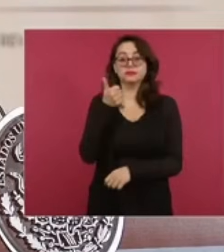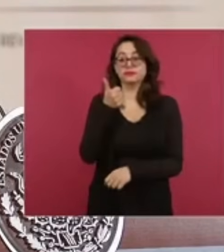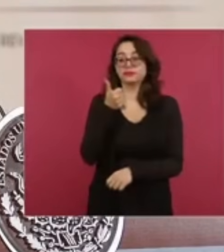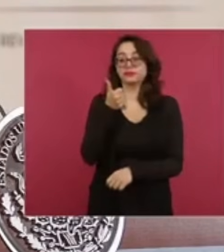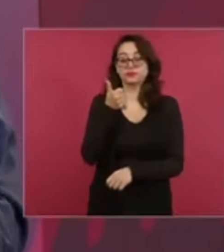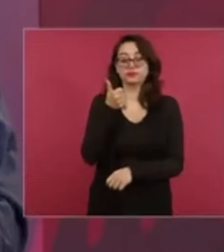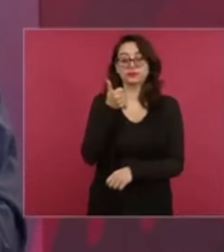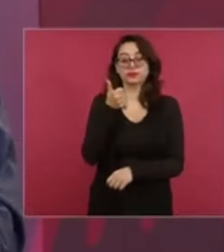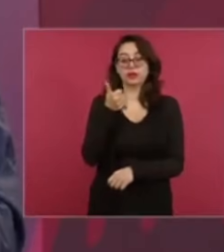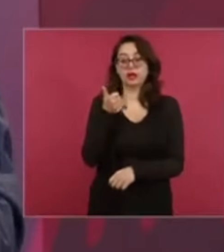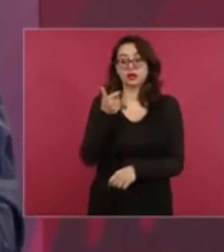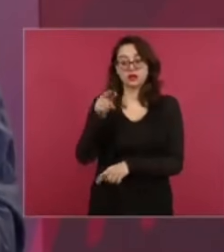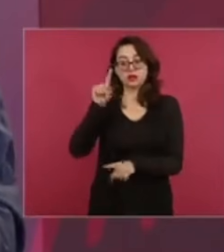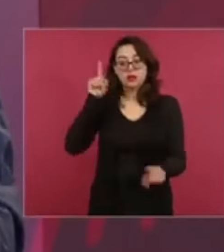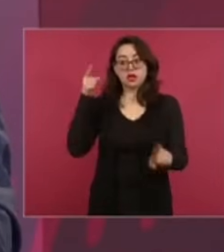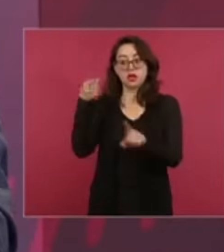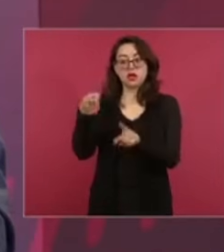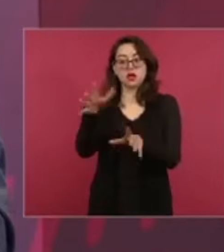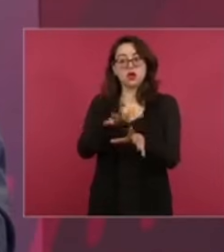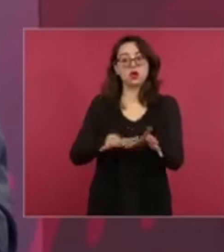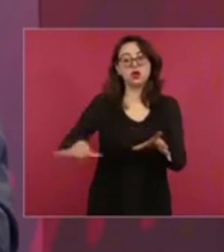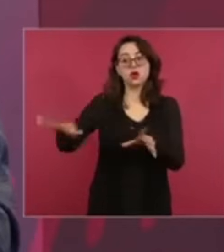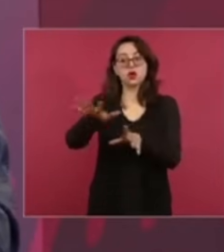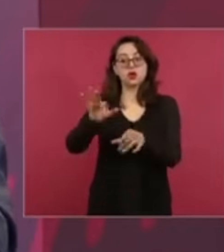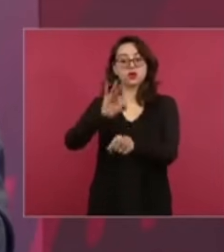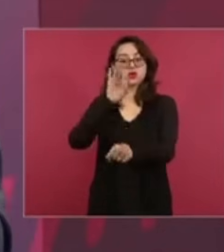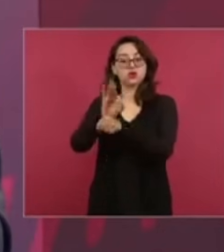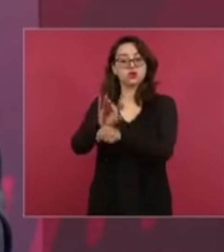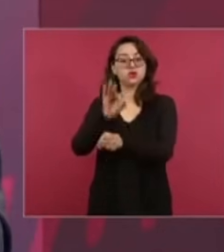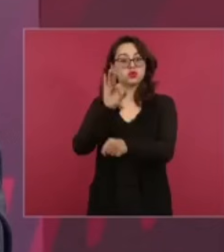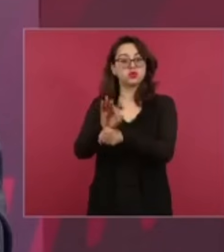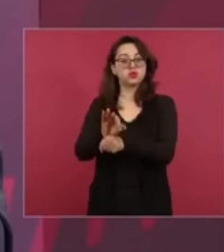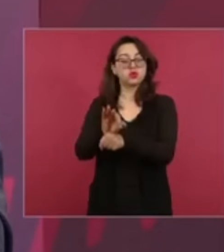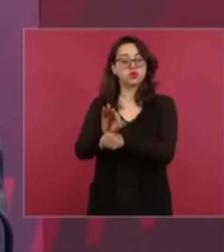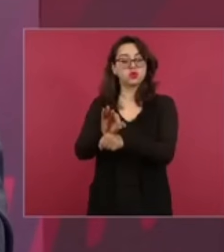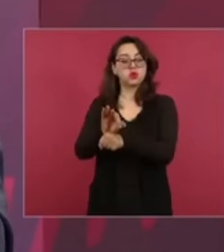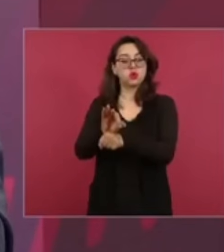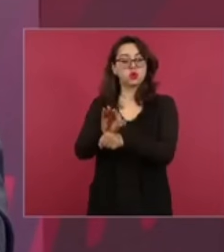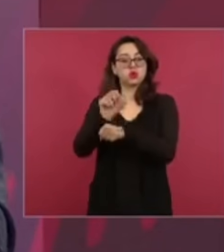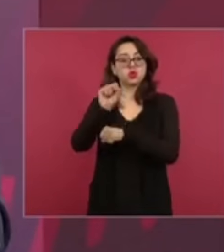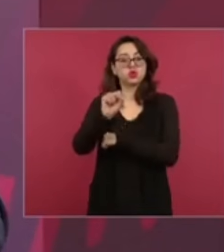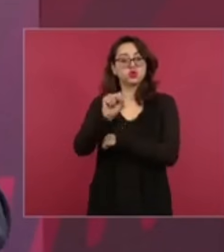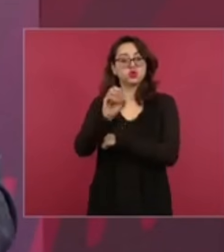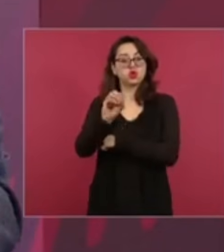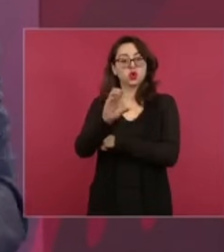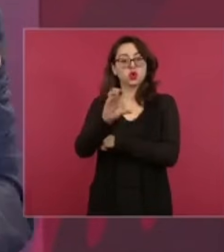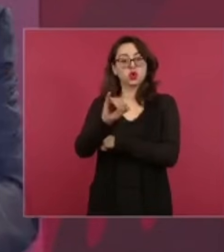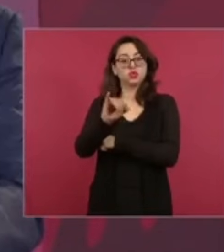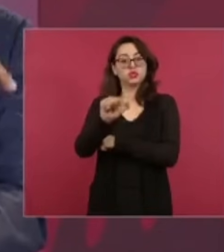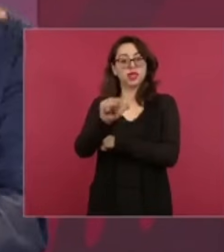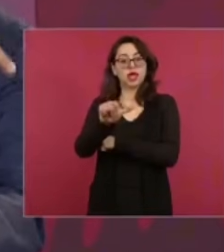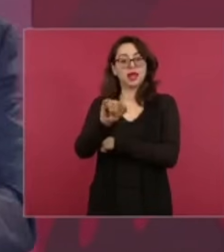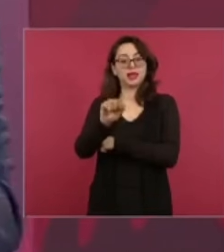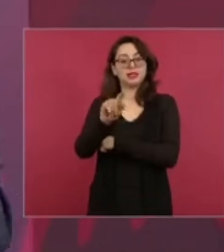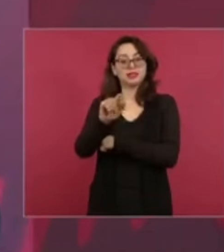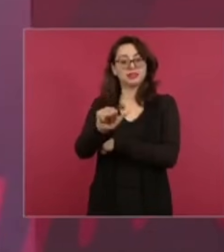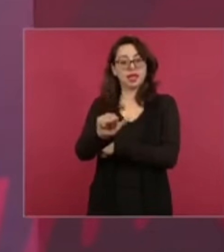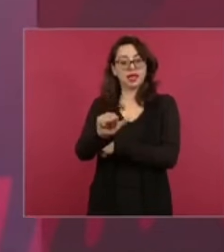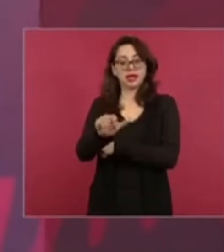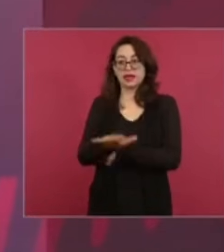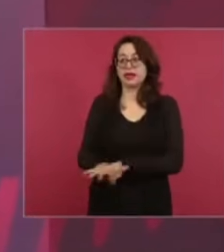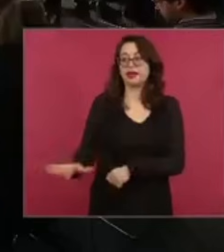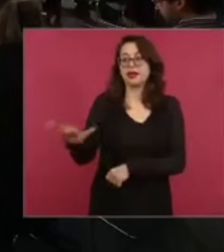la más avanzada de todas en lo social la que garantiza el derecho de los